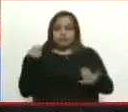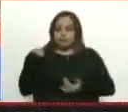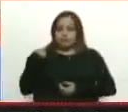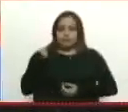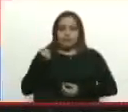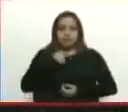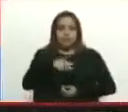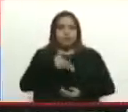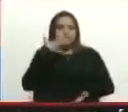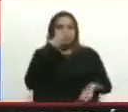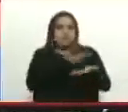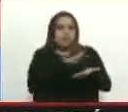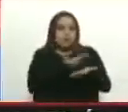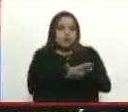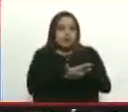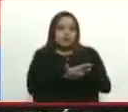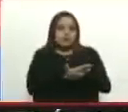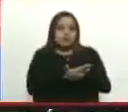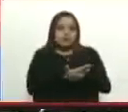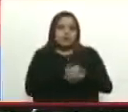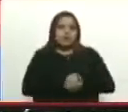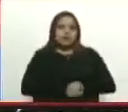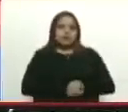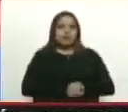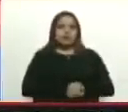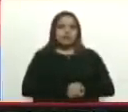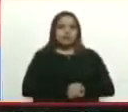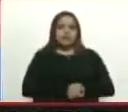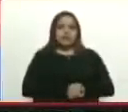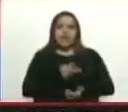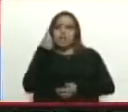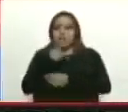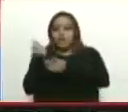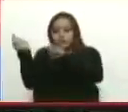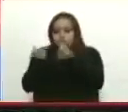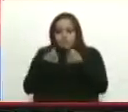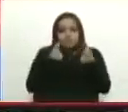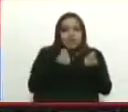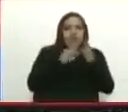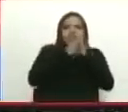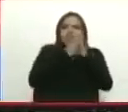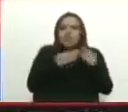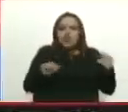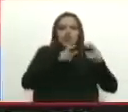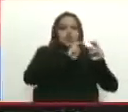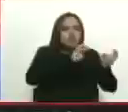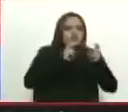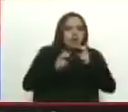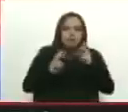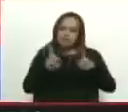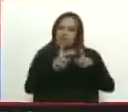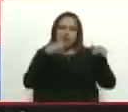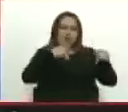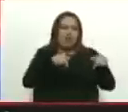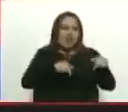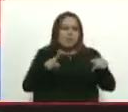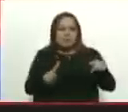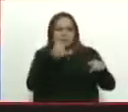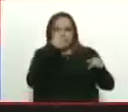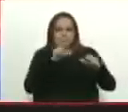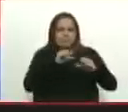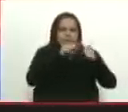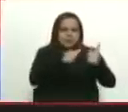planteado devolución de los activos en todas las instancias. En todas las instancias, no ahorita, desde el primer momento,